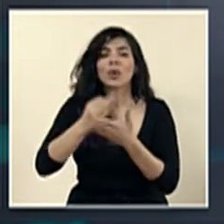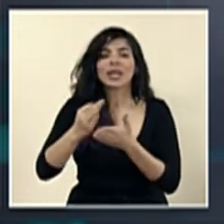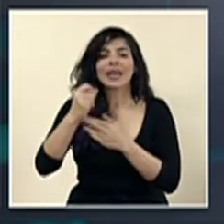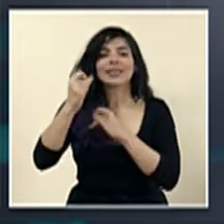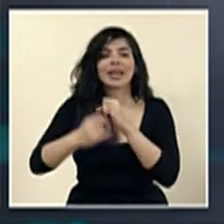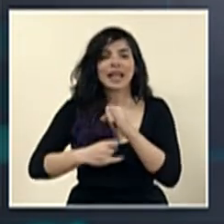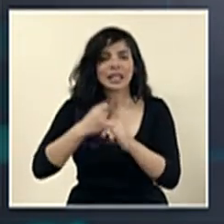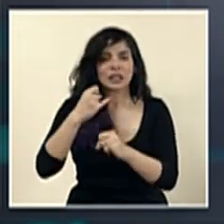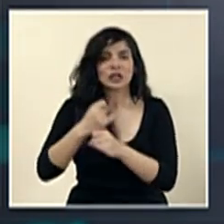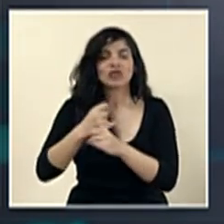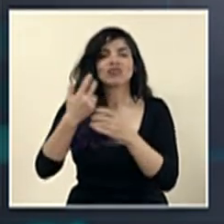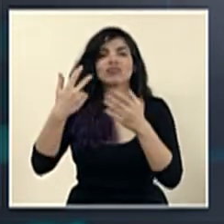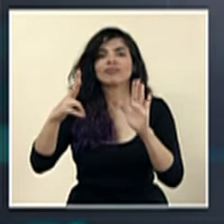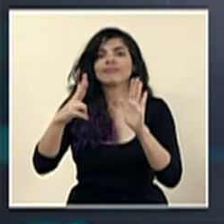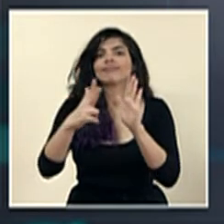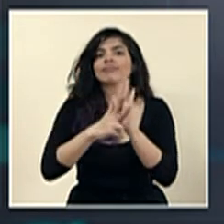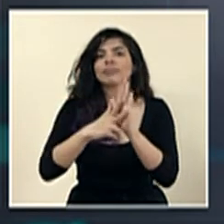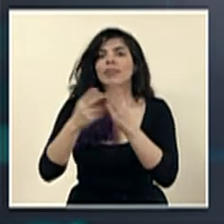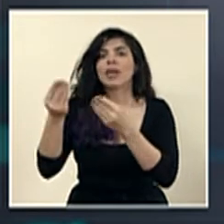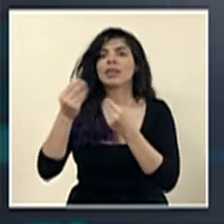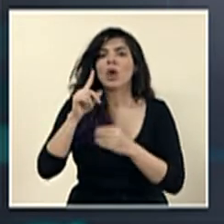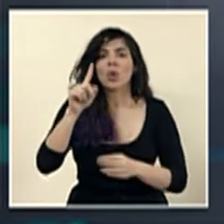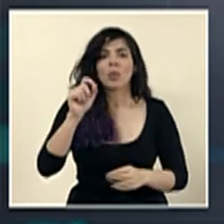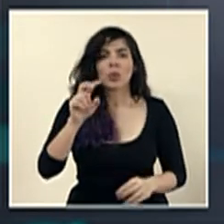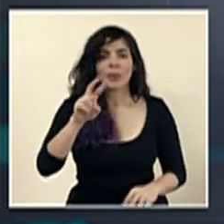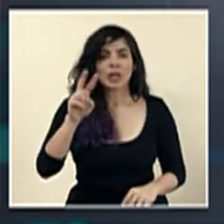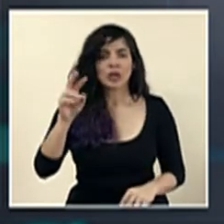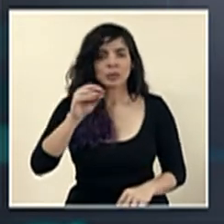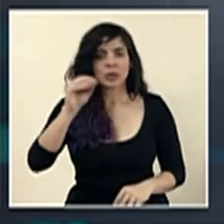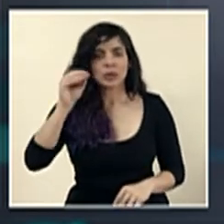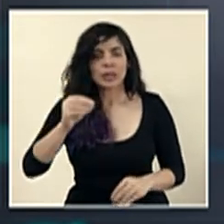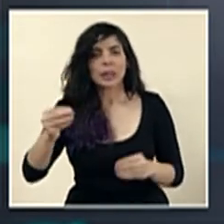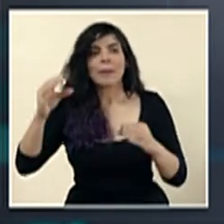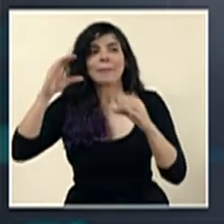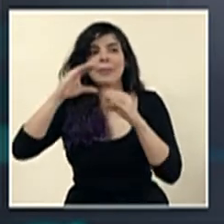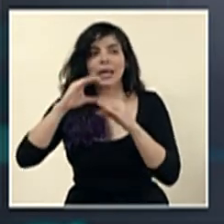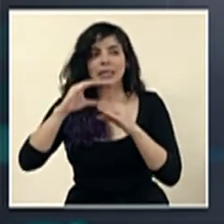Internacional nos aprobó y nos va a dar un 1.22% adicional.